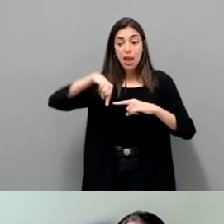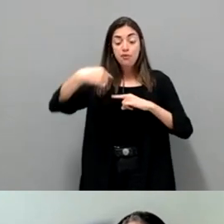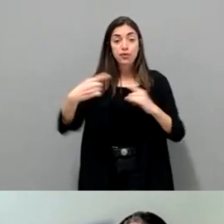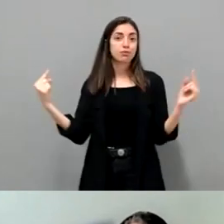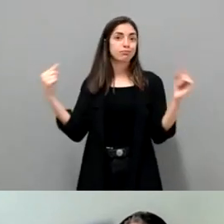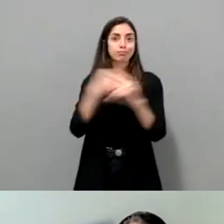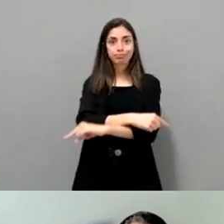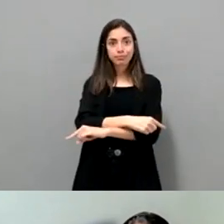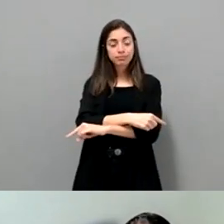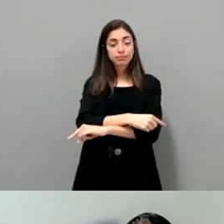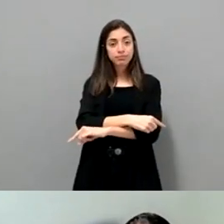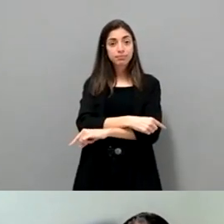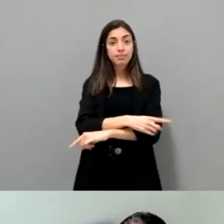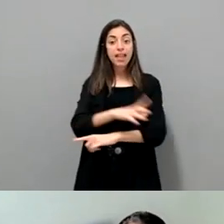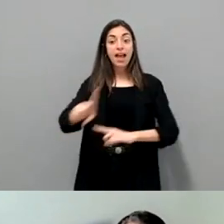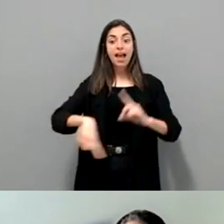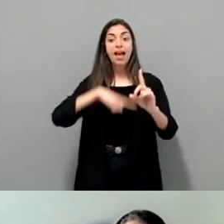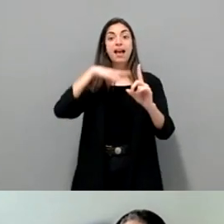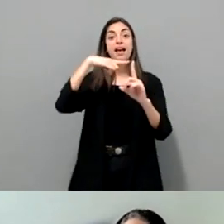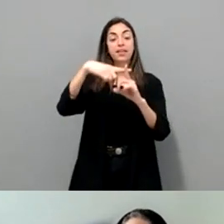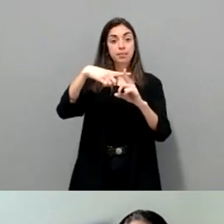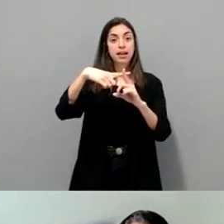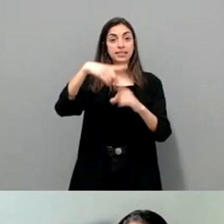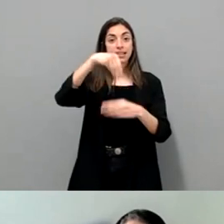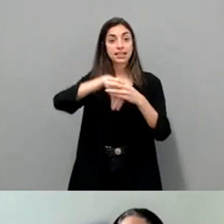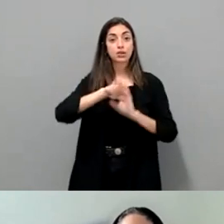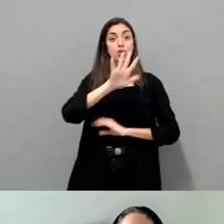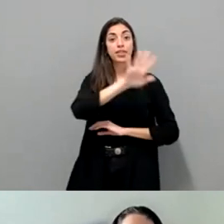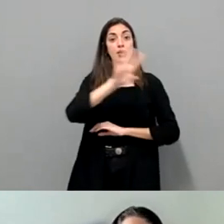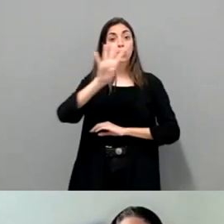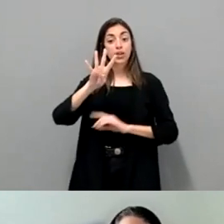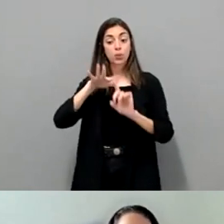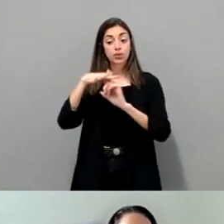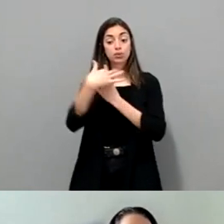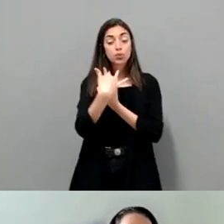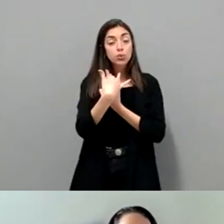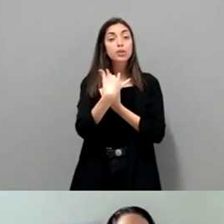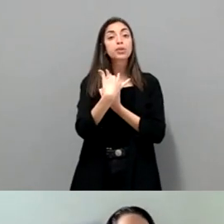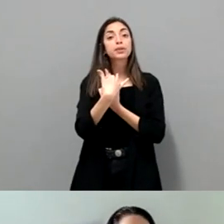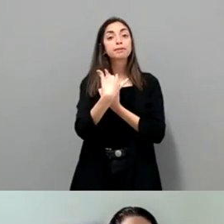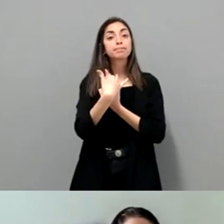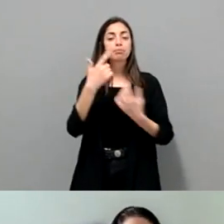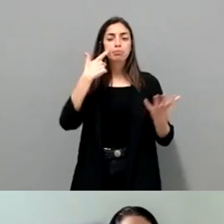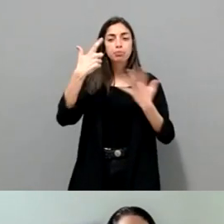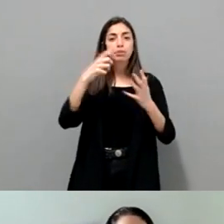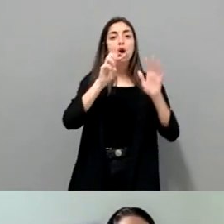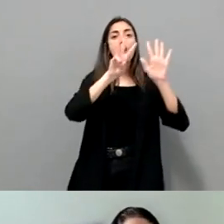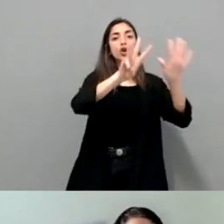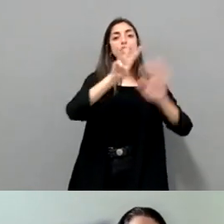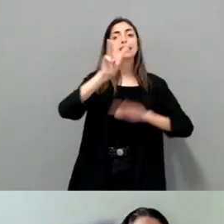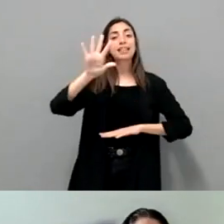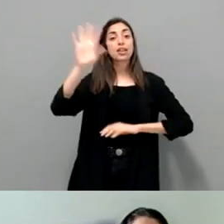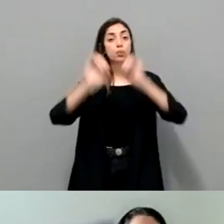contrario, ¿no? Y además, dentro de esos 54 casos, destacar que el 85% son